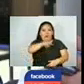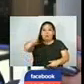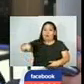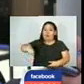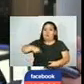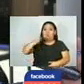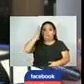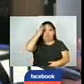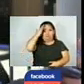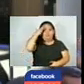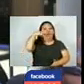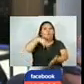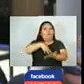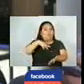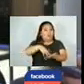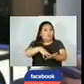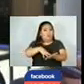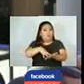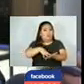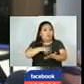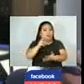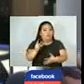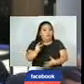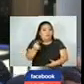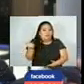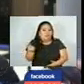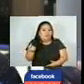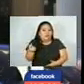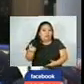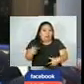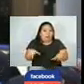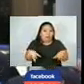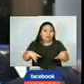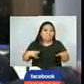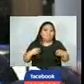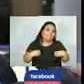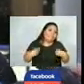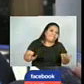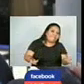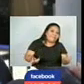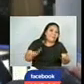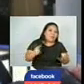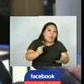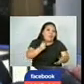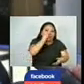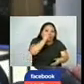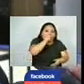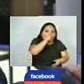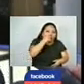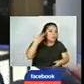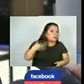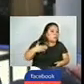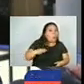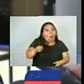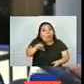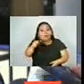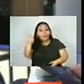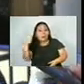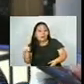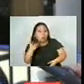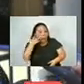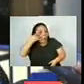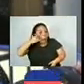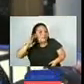todos, para toda la población. O sea, son los más vulnerables los que ya están consumiendo, pero no solo ellos, sino que toda la